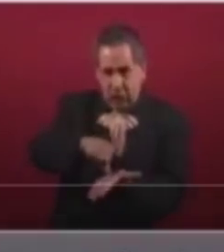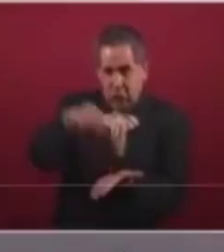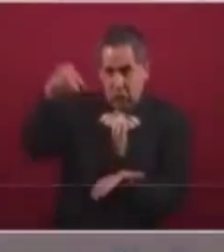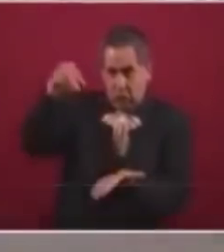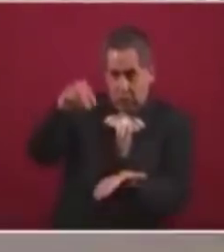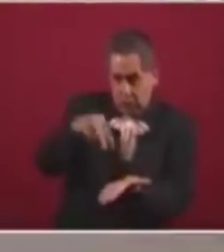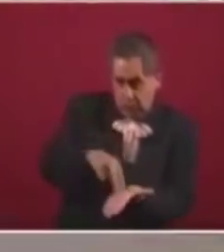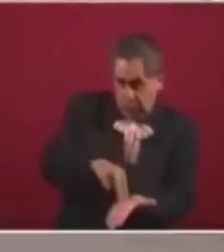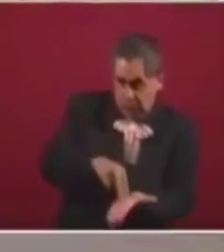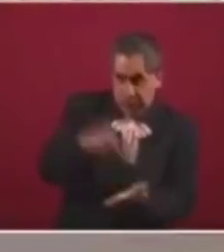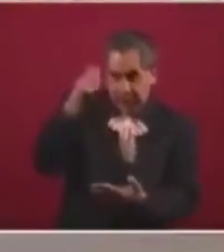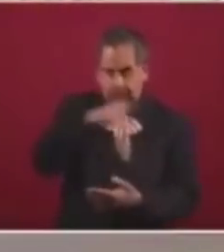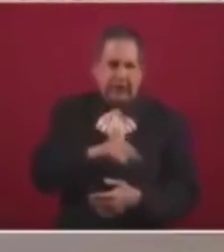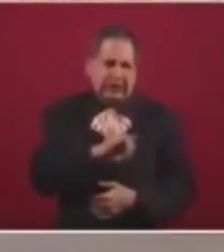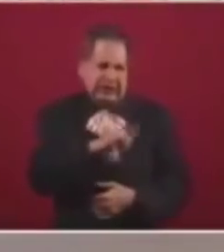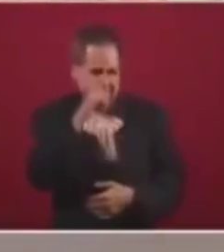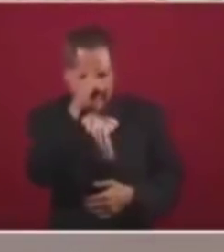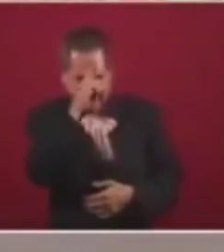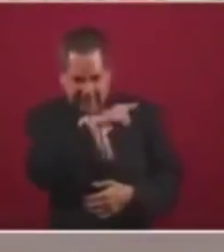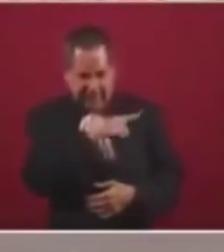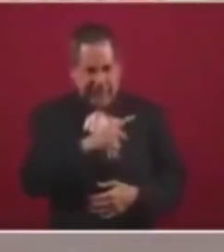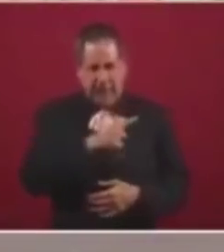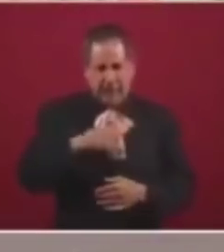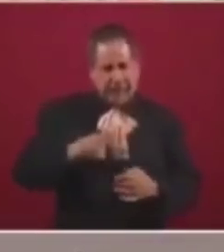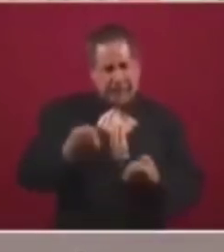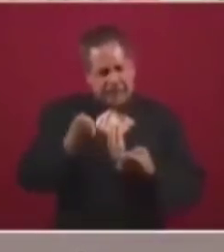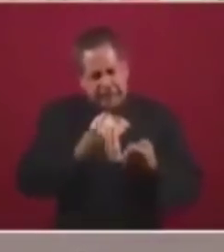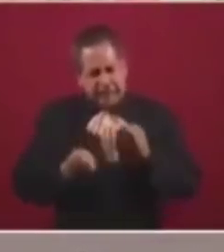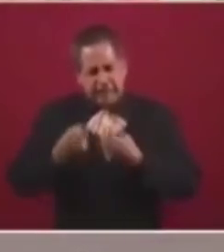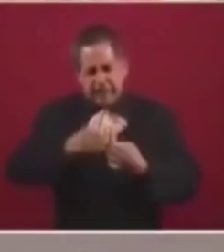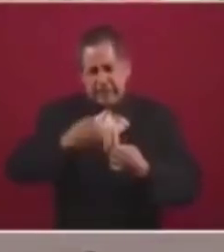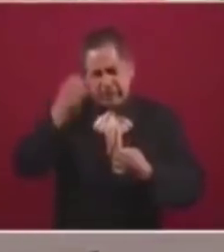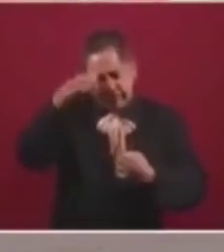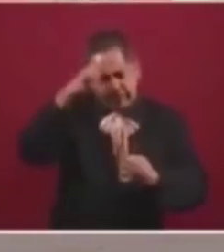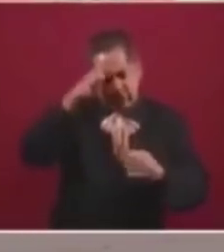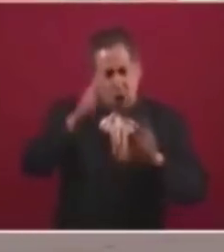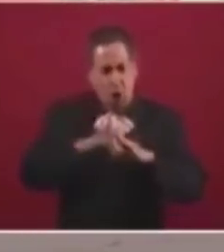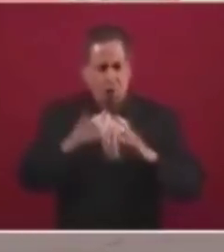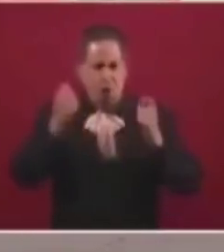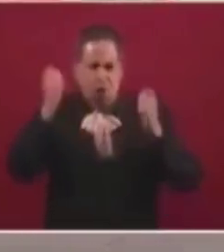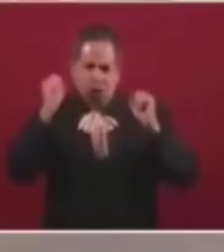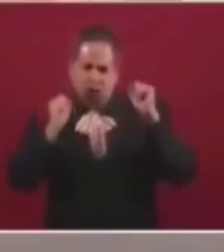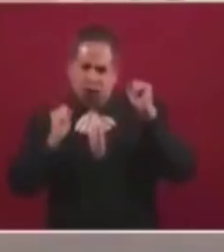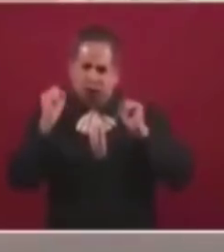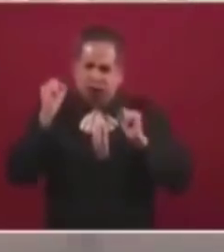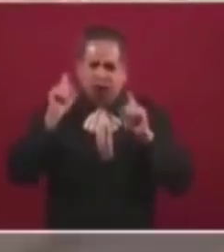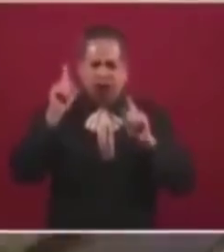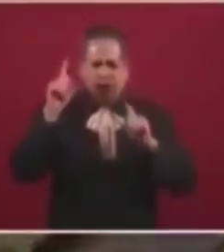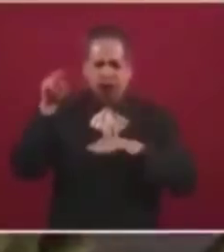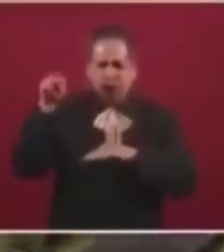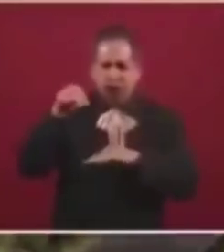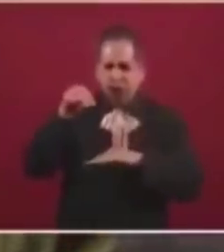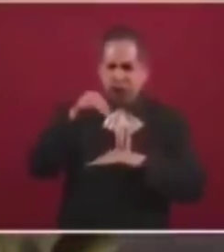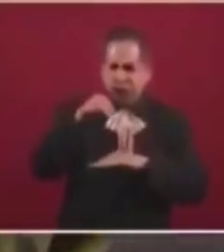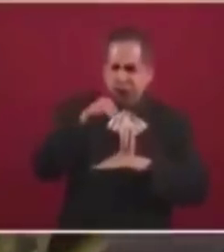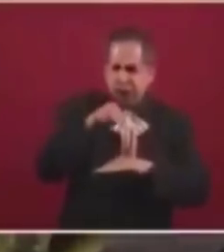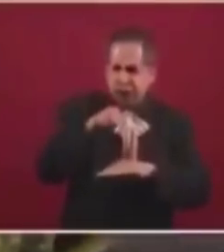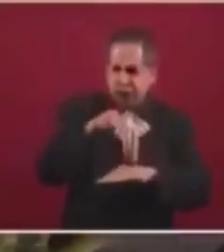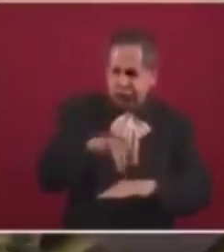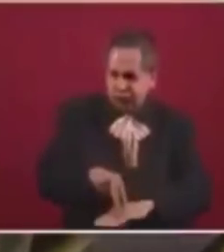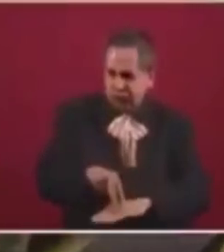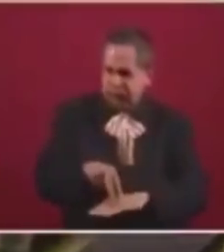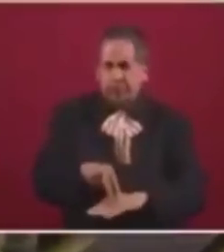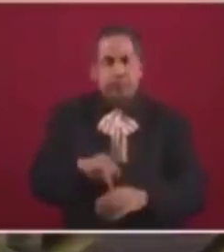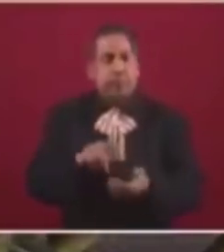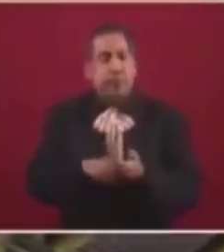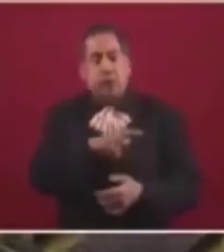mames. Güey. Yo decía güey antes de conocer a México, ¿cierto? Yo decía güey. No mames, si no. No